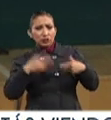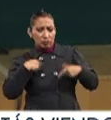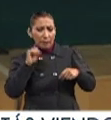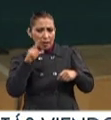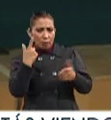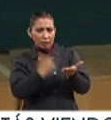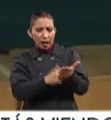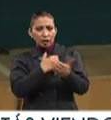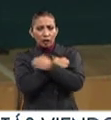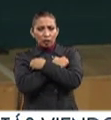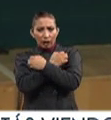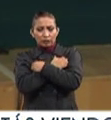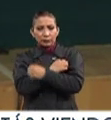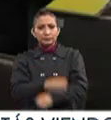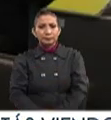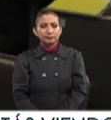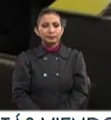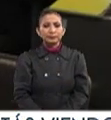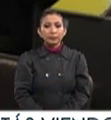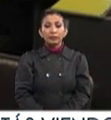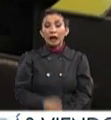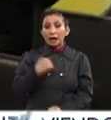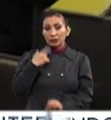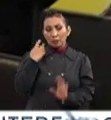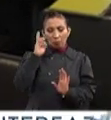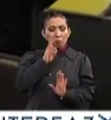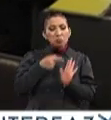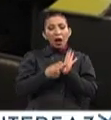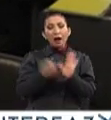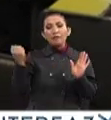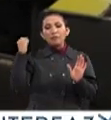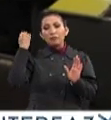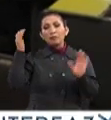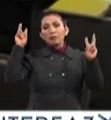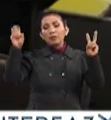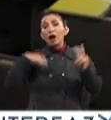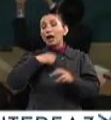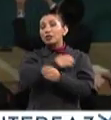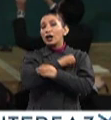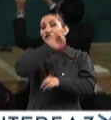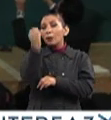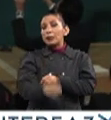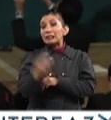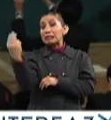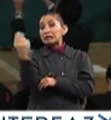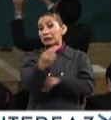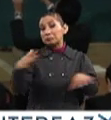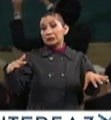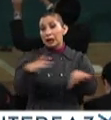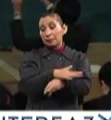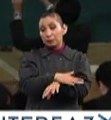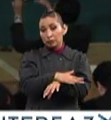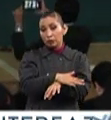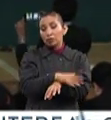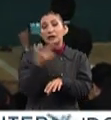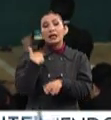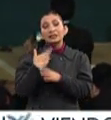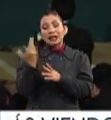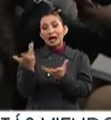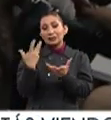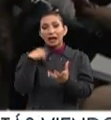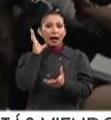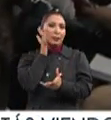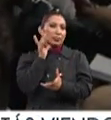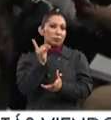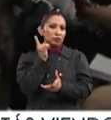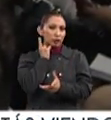que participan en el sistema educativo. Así quedó de manifiesto en el foro Educación Obligatoria, Necesidades de Cambio, que se realiza en la